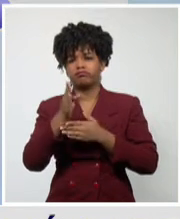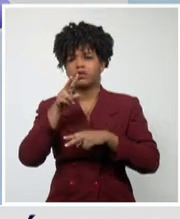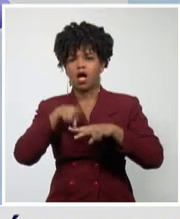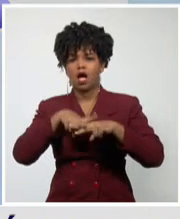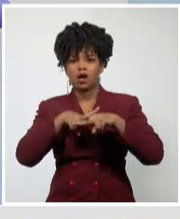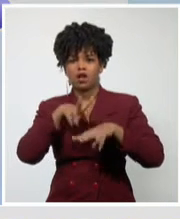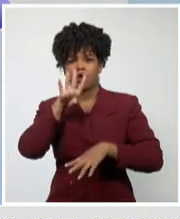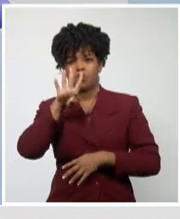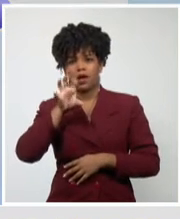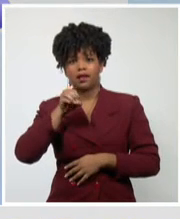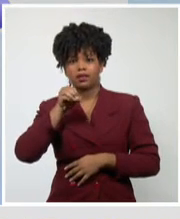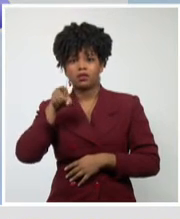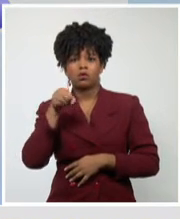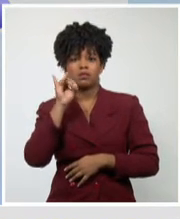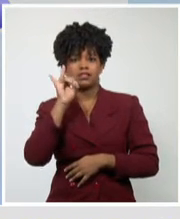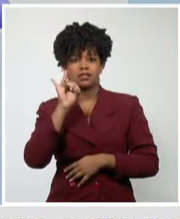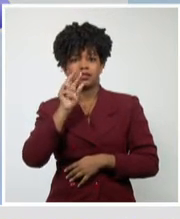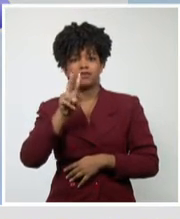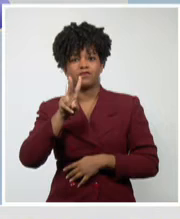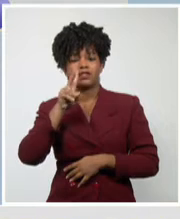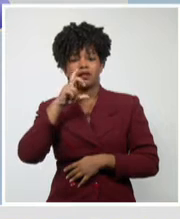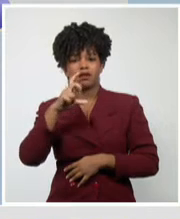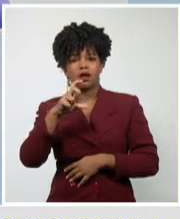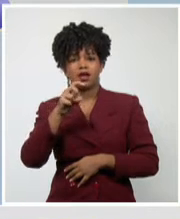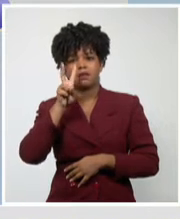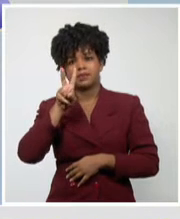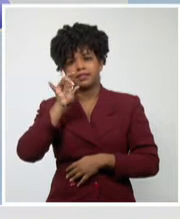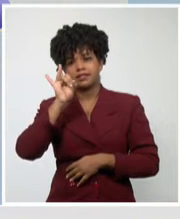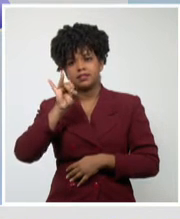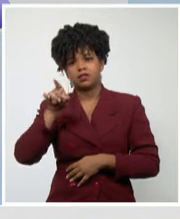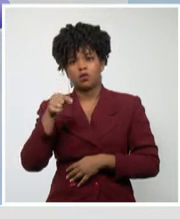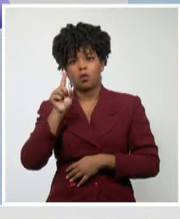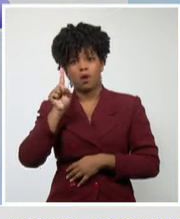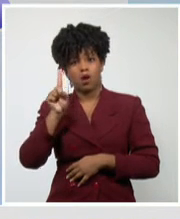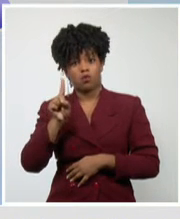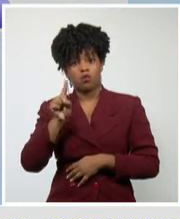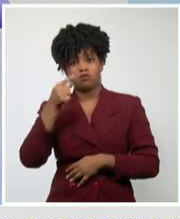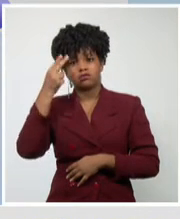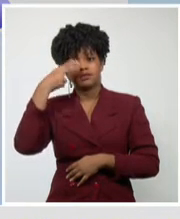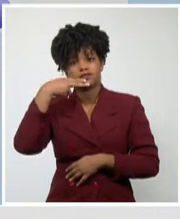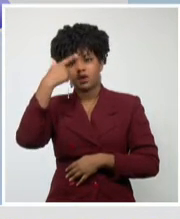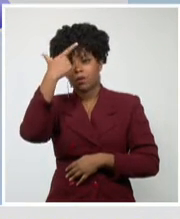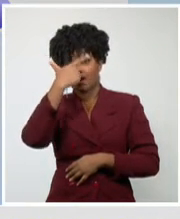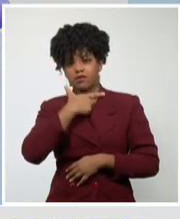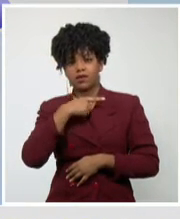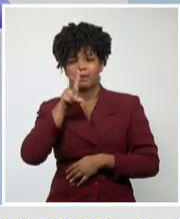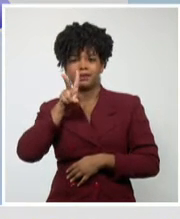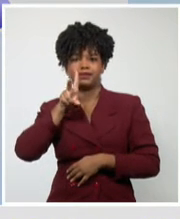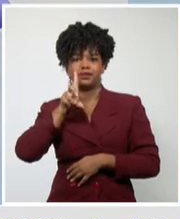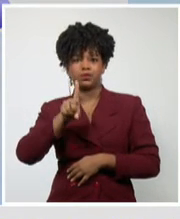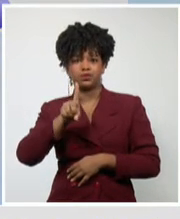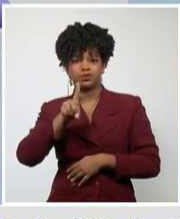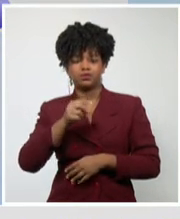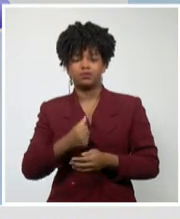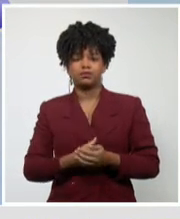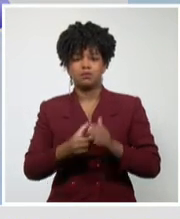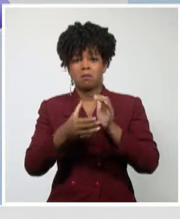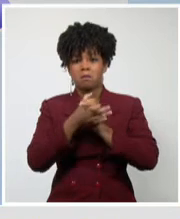40,7, Villa Clara con 27,1, Ciego de Ávila con 21, Matanzas